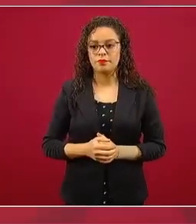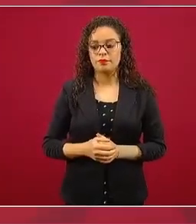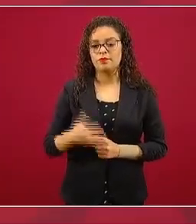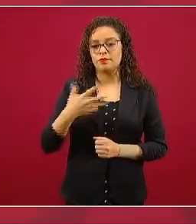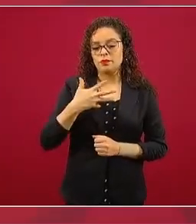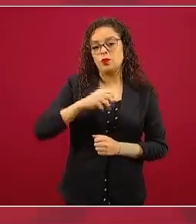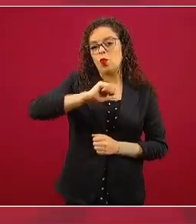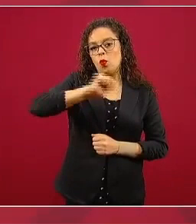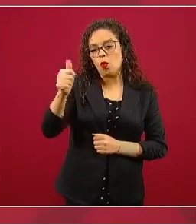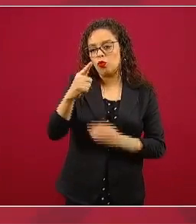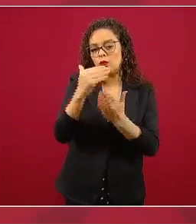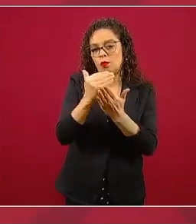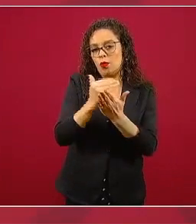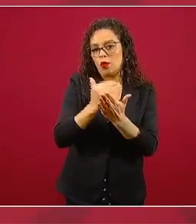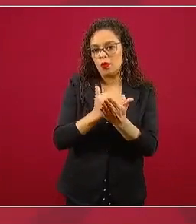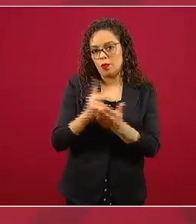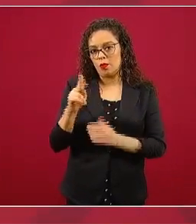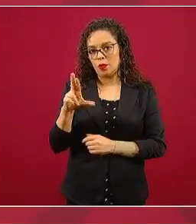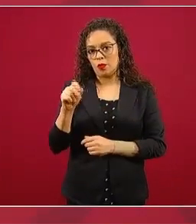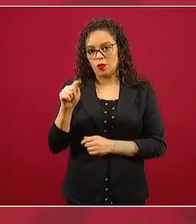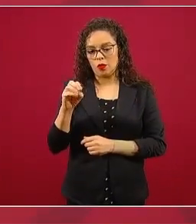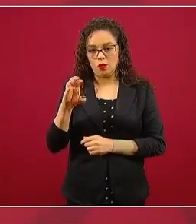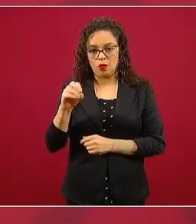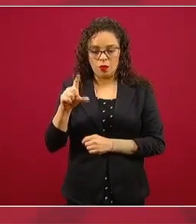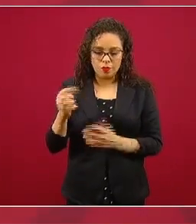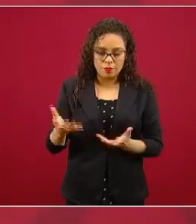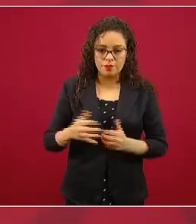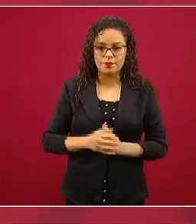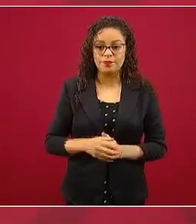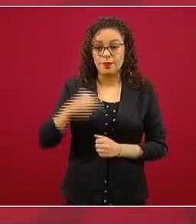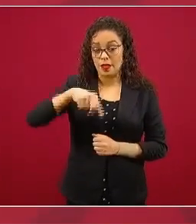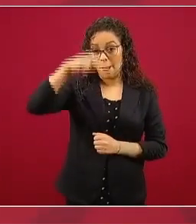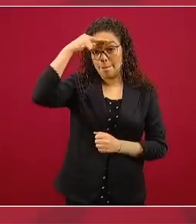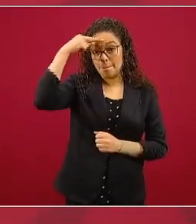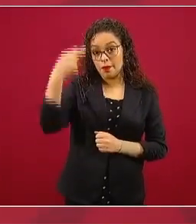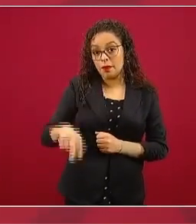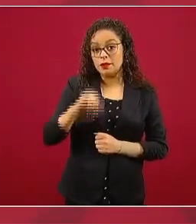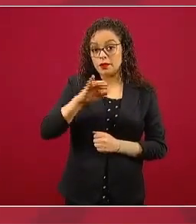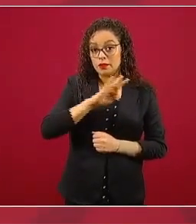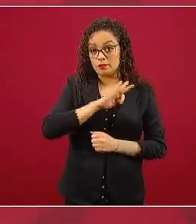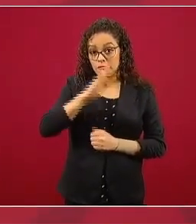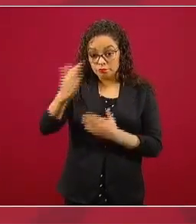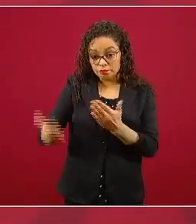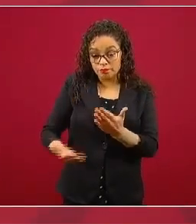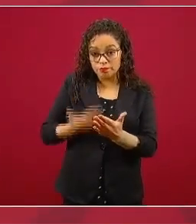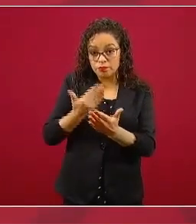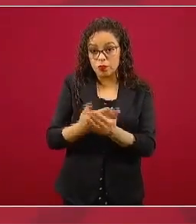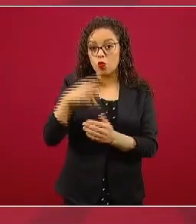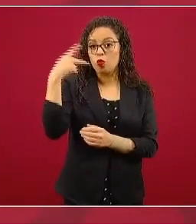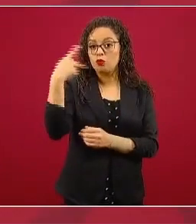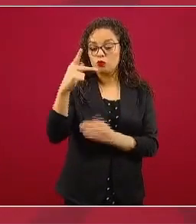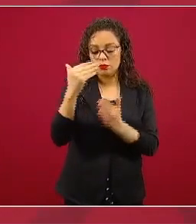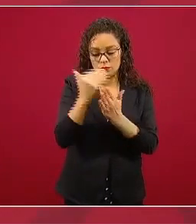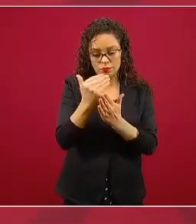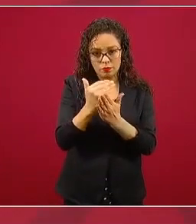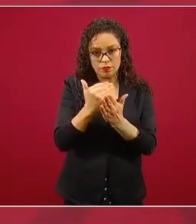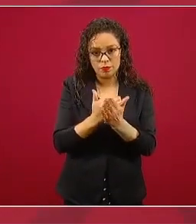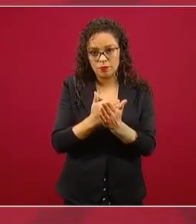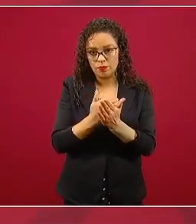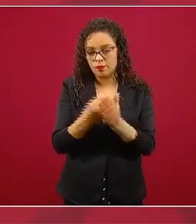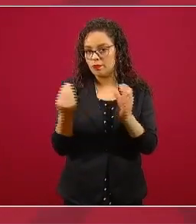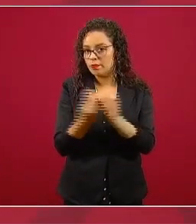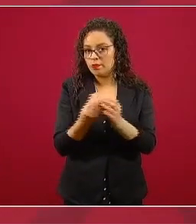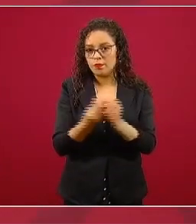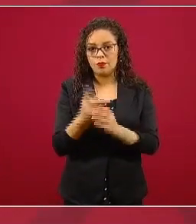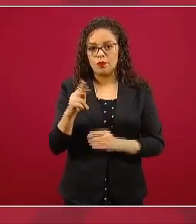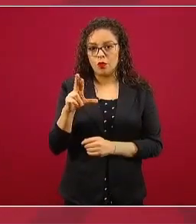presentados. Tenemos que también dilucidar si México puede presentar su protocolo para participar o